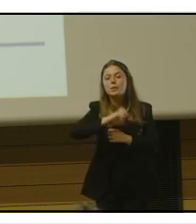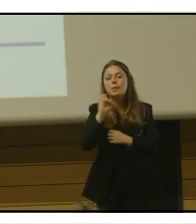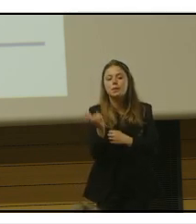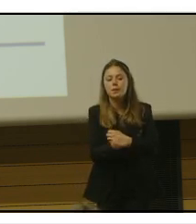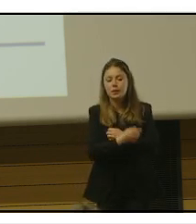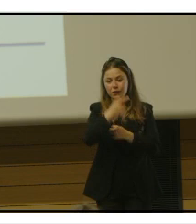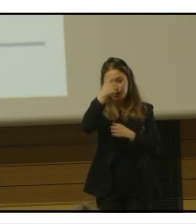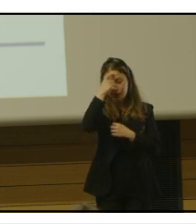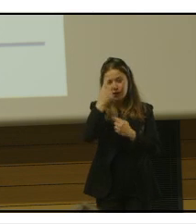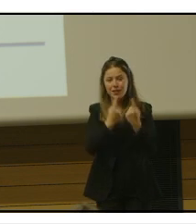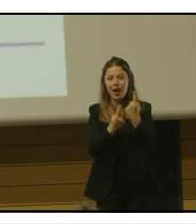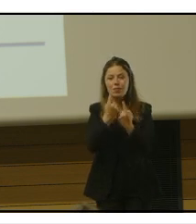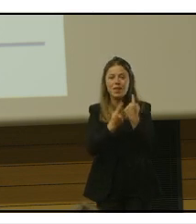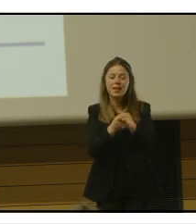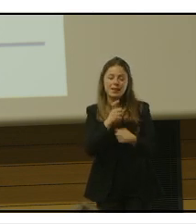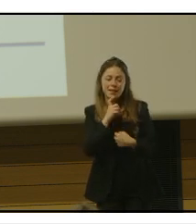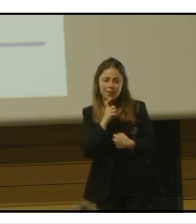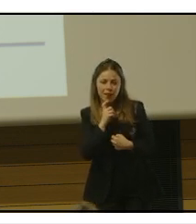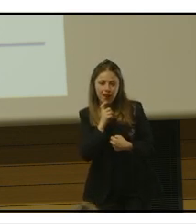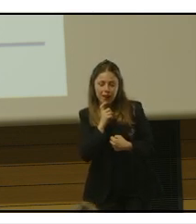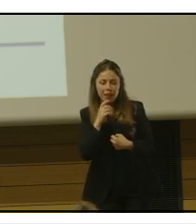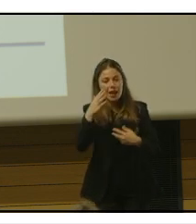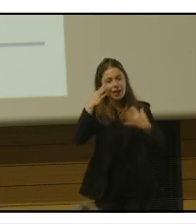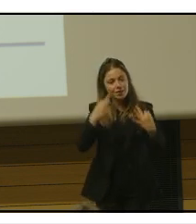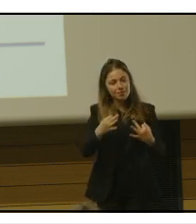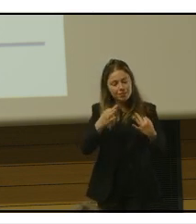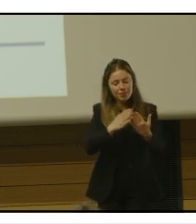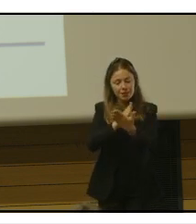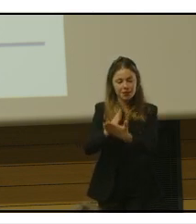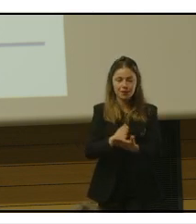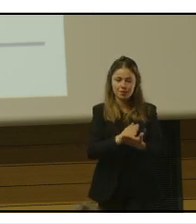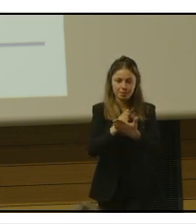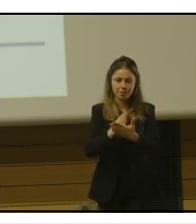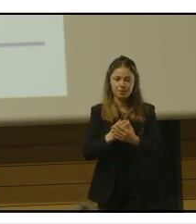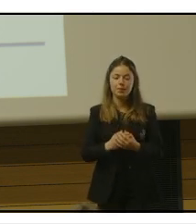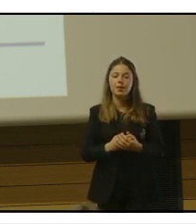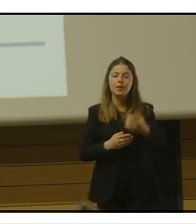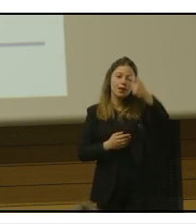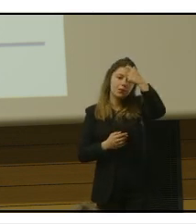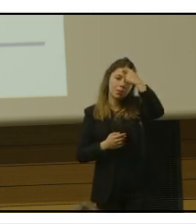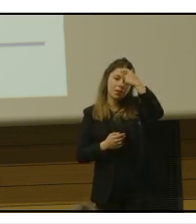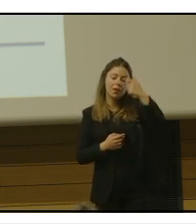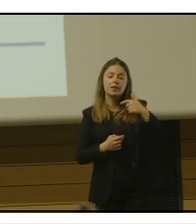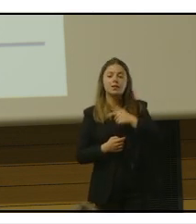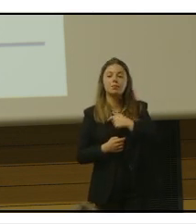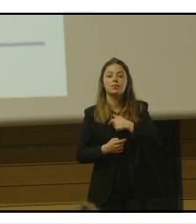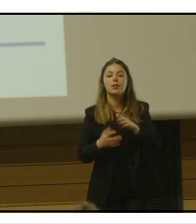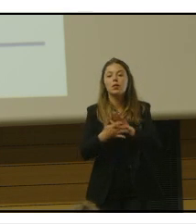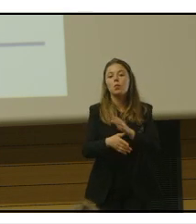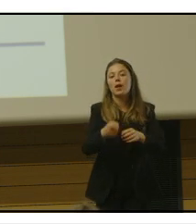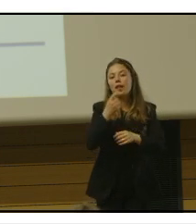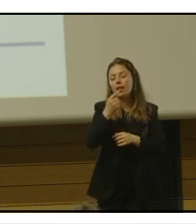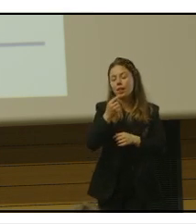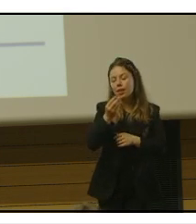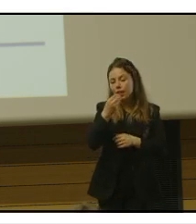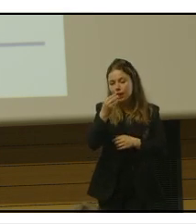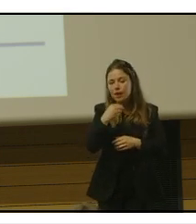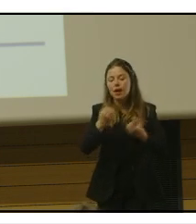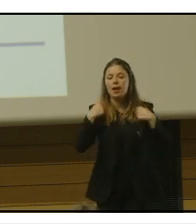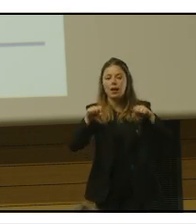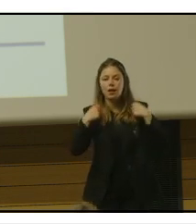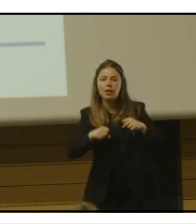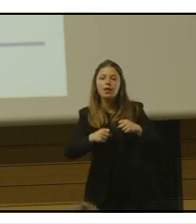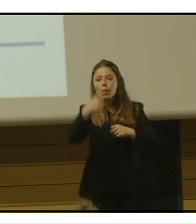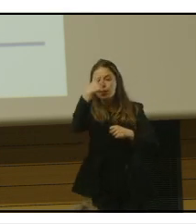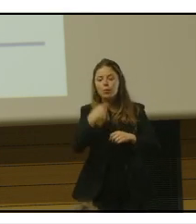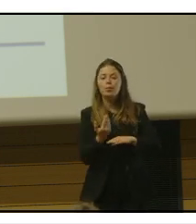enfermedades, bueno, pues a veces dificulta mucho la realización de estos estudios. Pensad que las enfermedades cardiovasculares, la dieta, el ejercicio, los perfiles lipídicos, el impacto